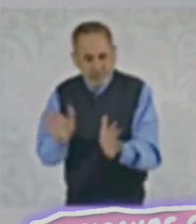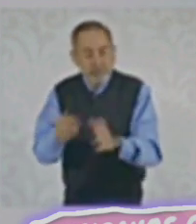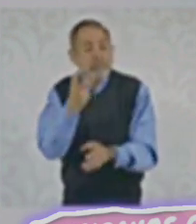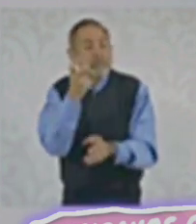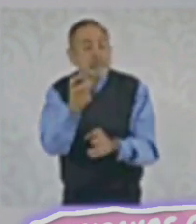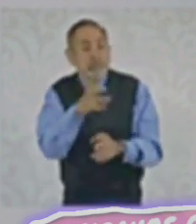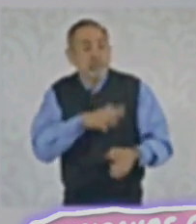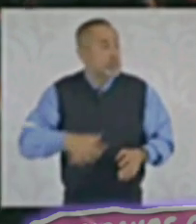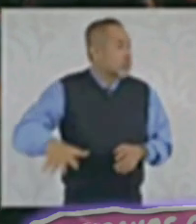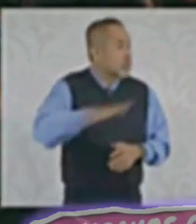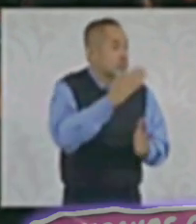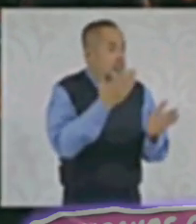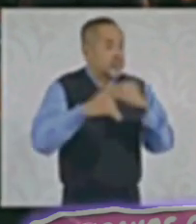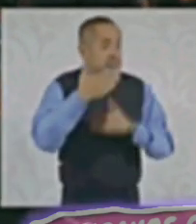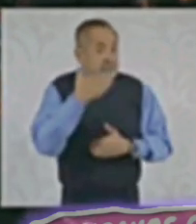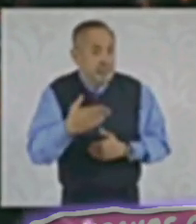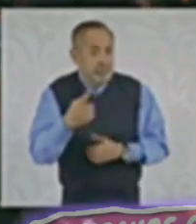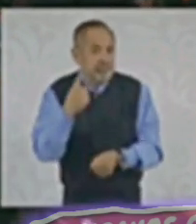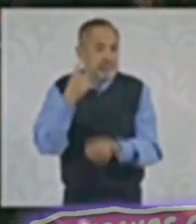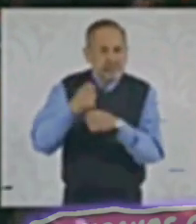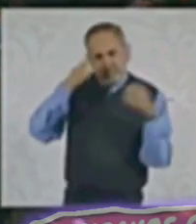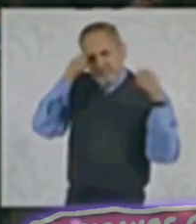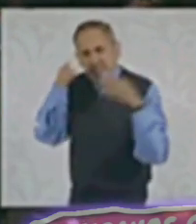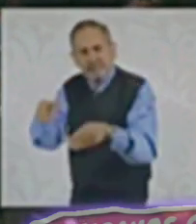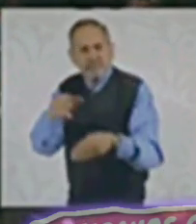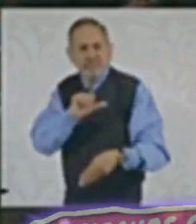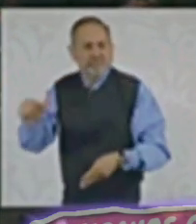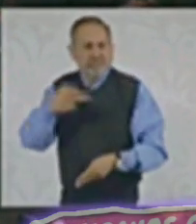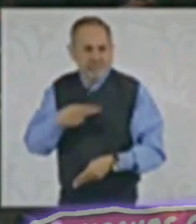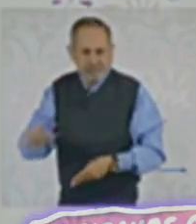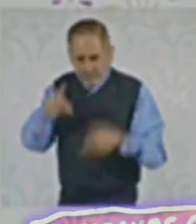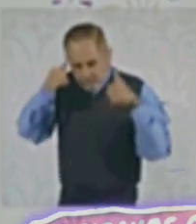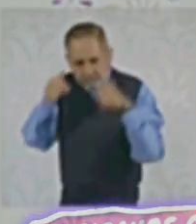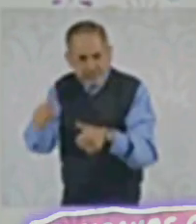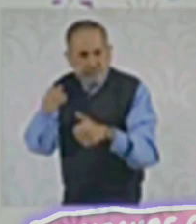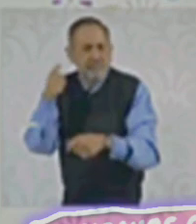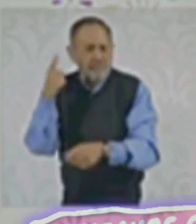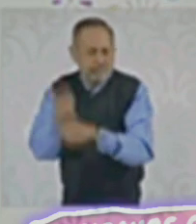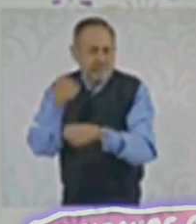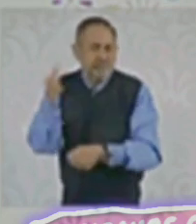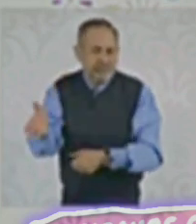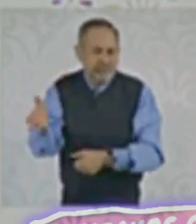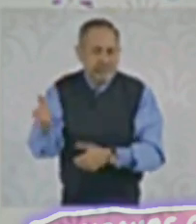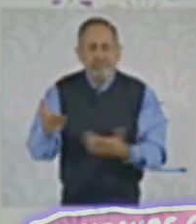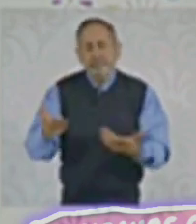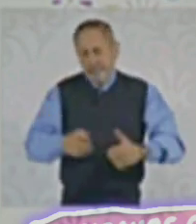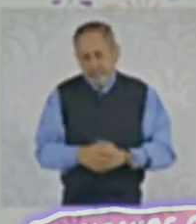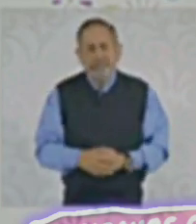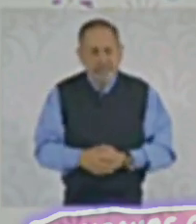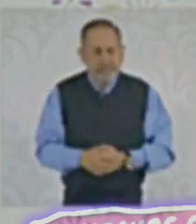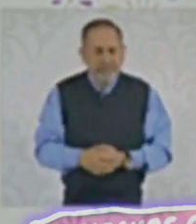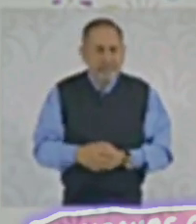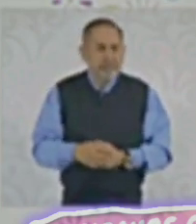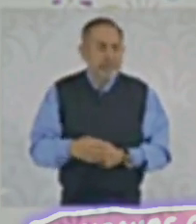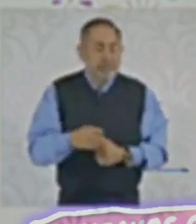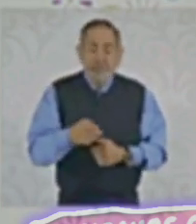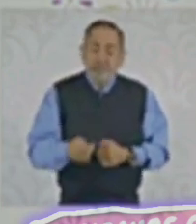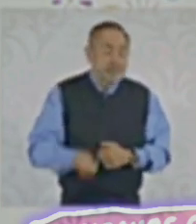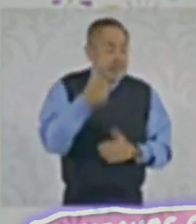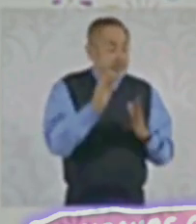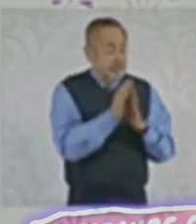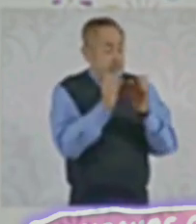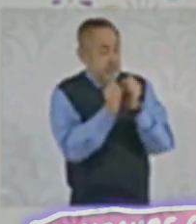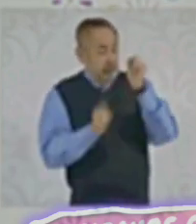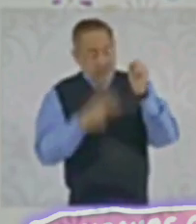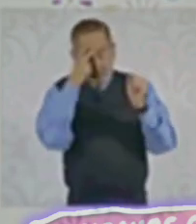los pobres. Entonces ayer pues fue esta celebración, pocas veces se celebra la primera Constitución de la